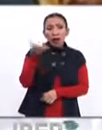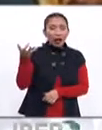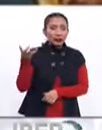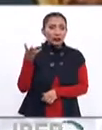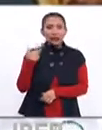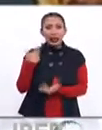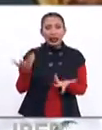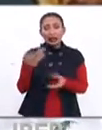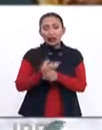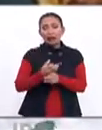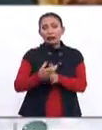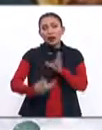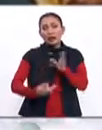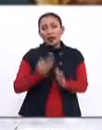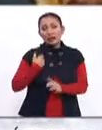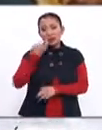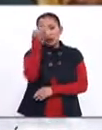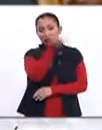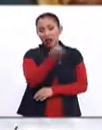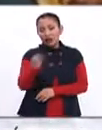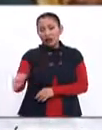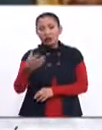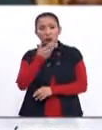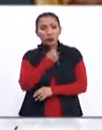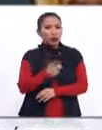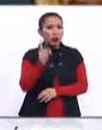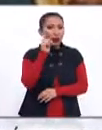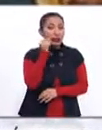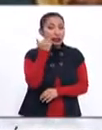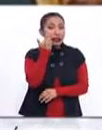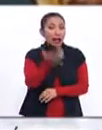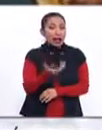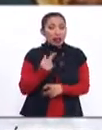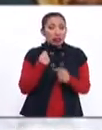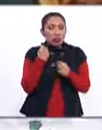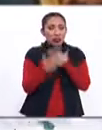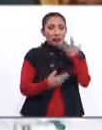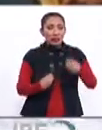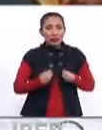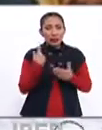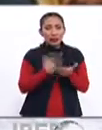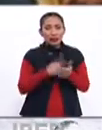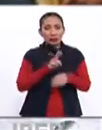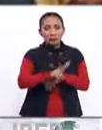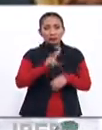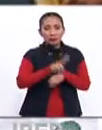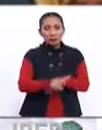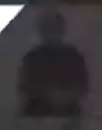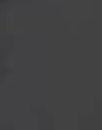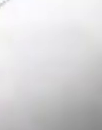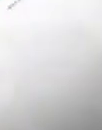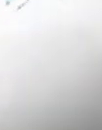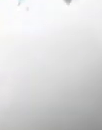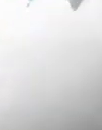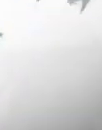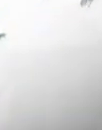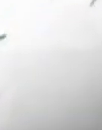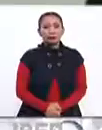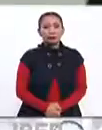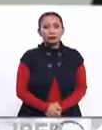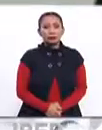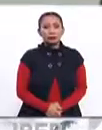cualquier quinta columna de traidores y traidoras que pretenda violentar la vida interna de Venezuela.